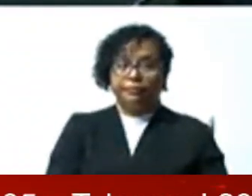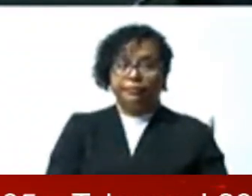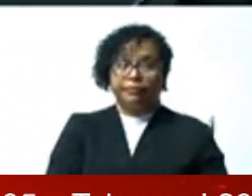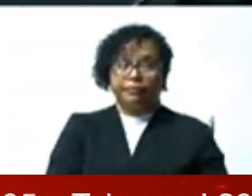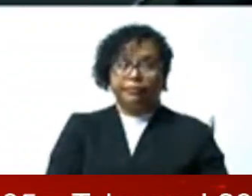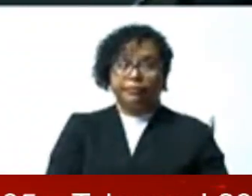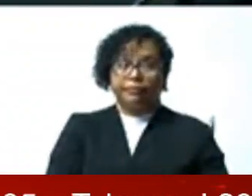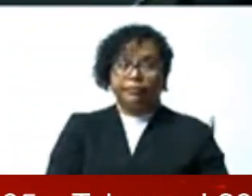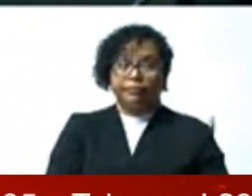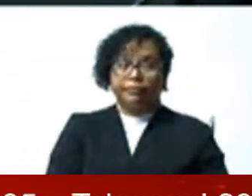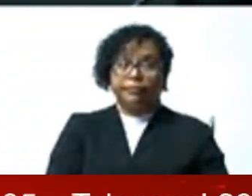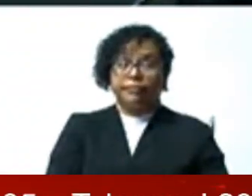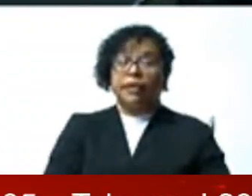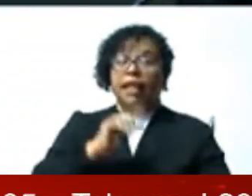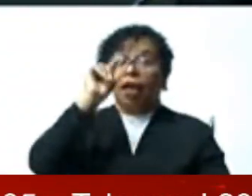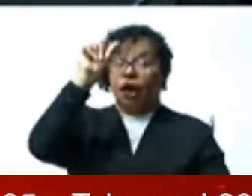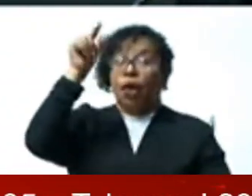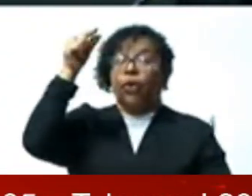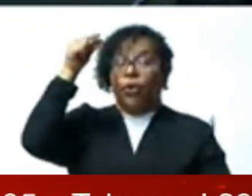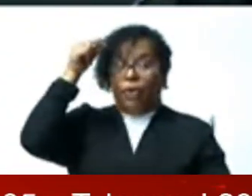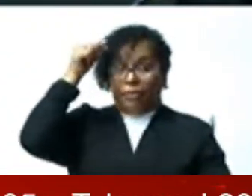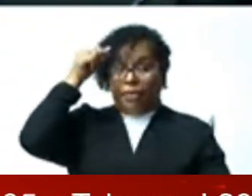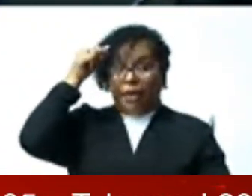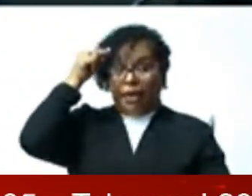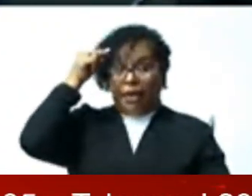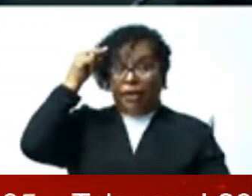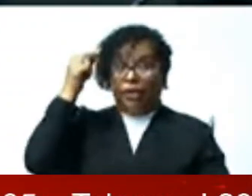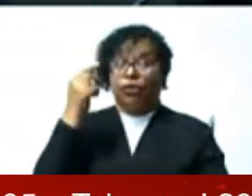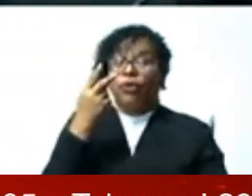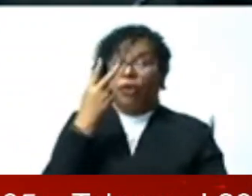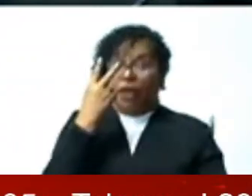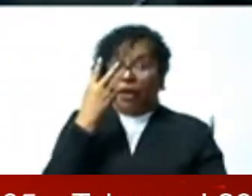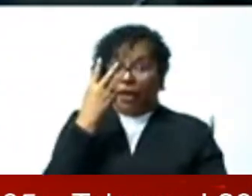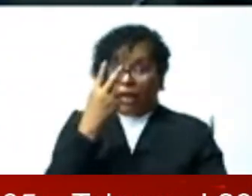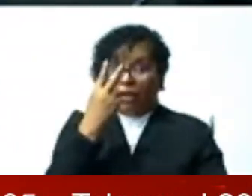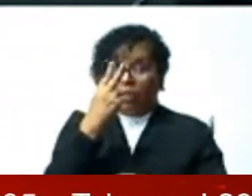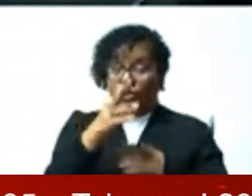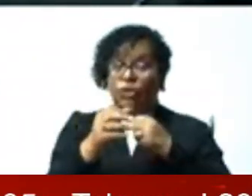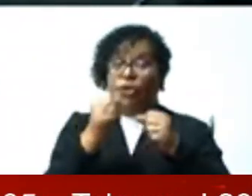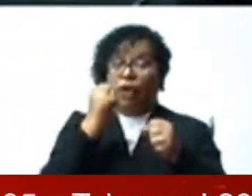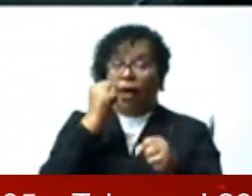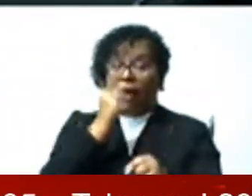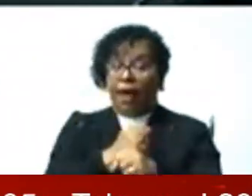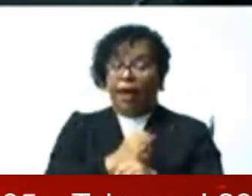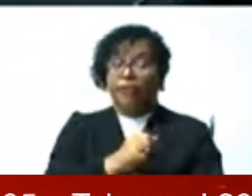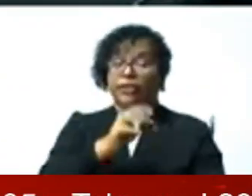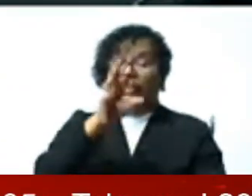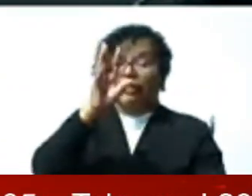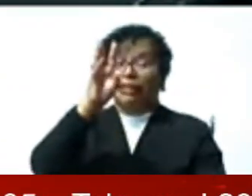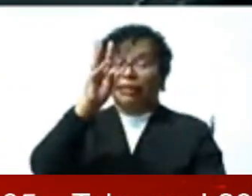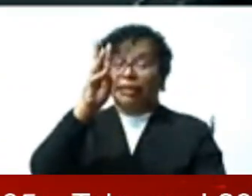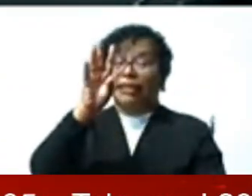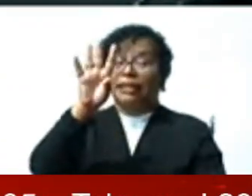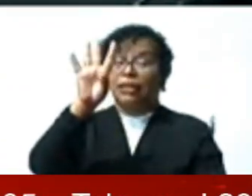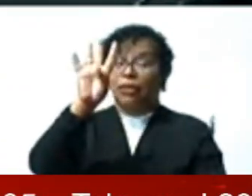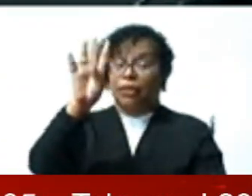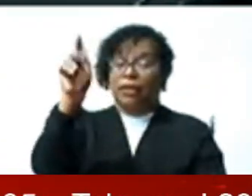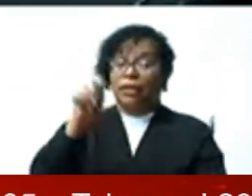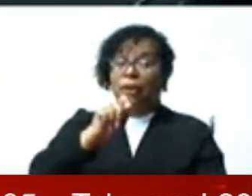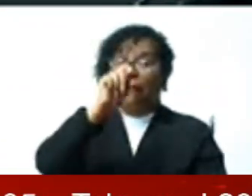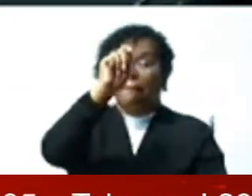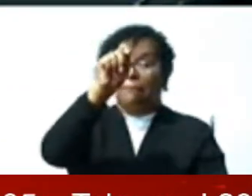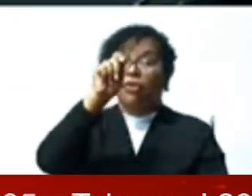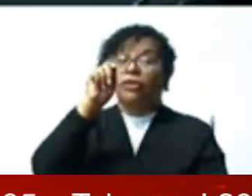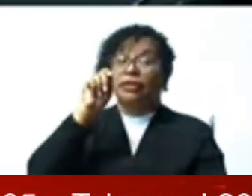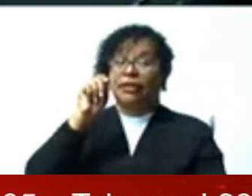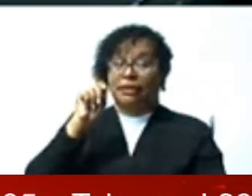en 2 años ha tomado el 64% de las deudas por 10